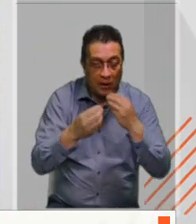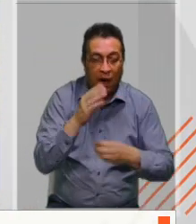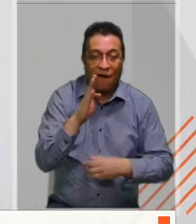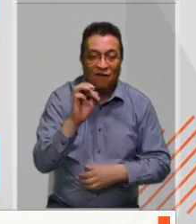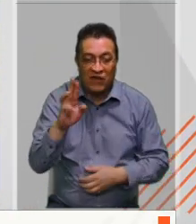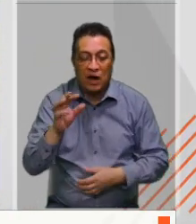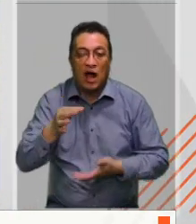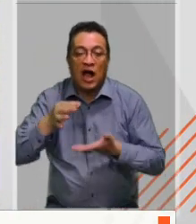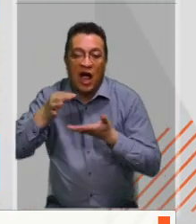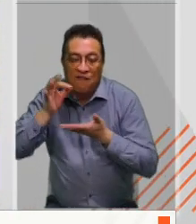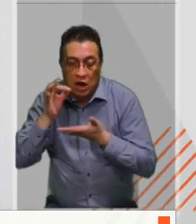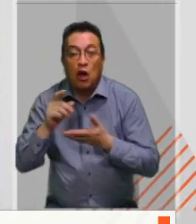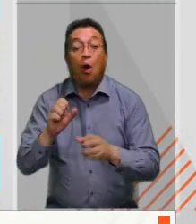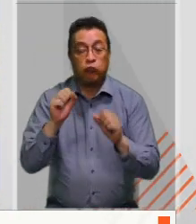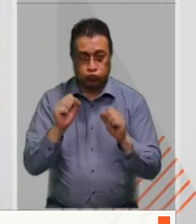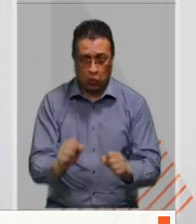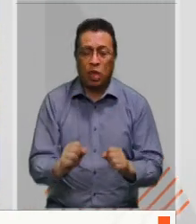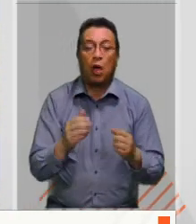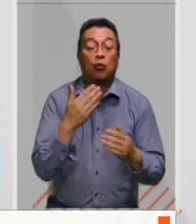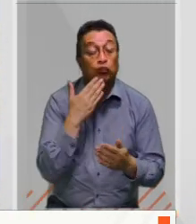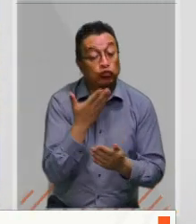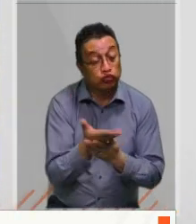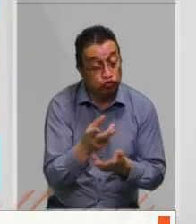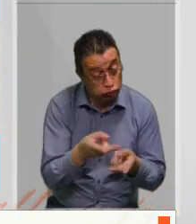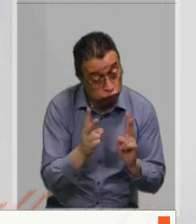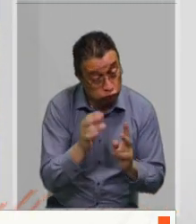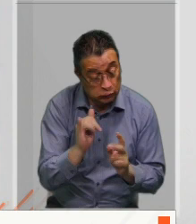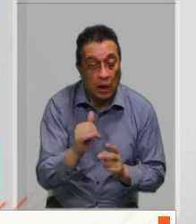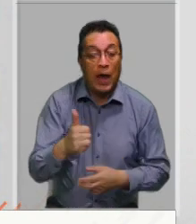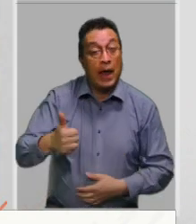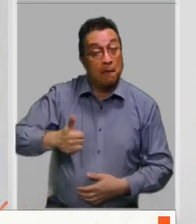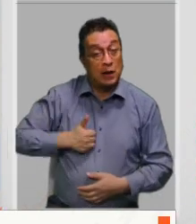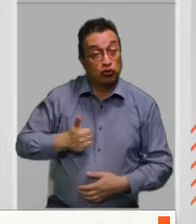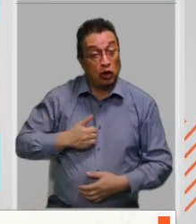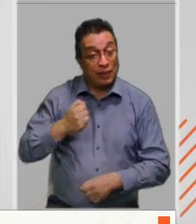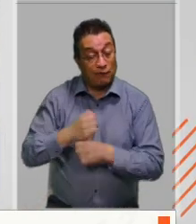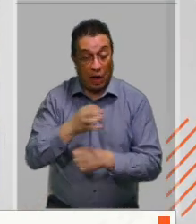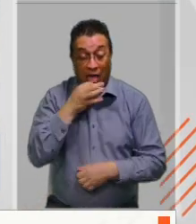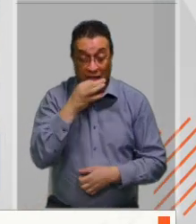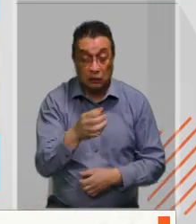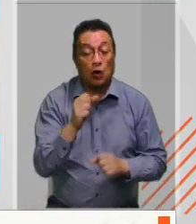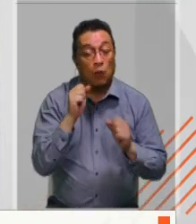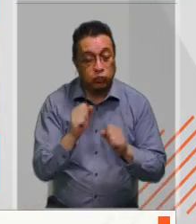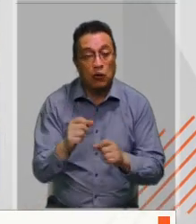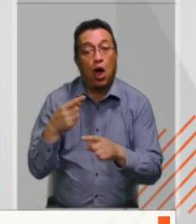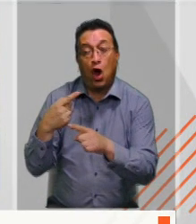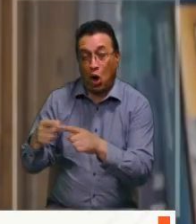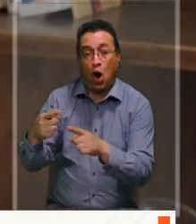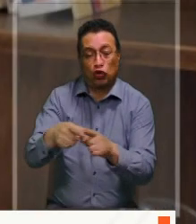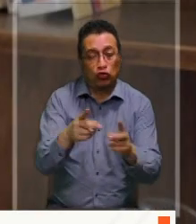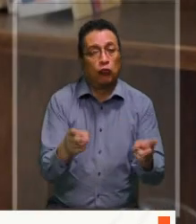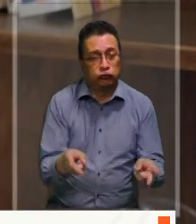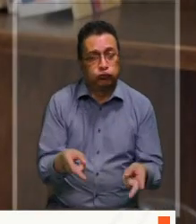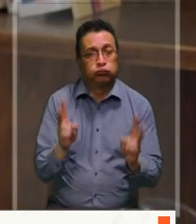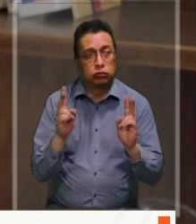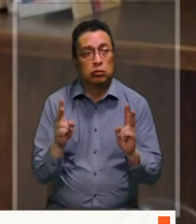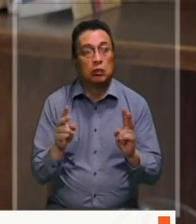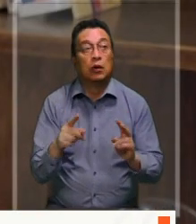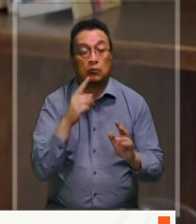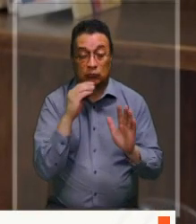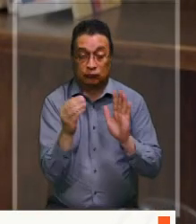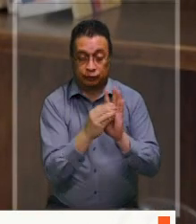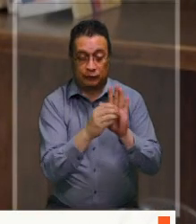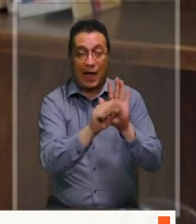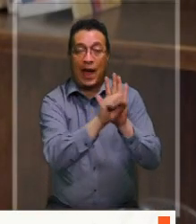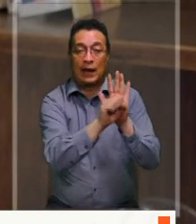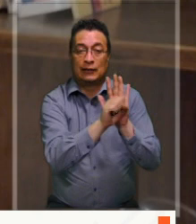cafés pueden solicitar esa propina, aunque la Dirección del Trabajo aclara que también lo pueden hacer otros servicios. De acuerdo a lo dispuesto en el